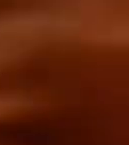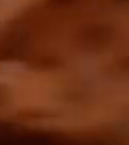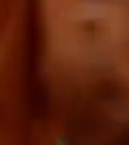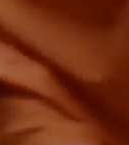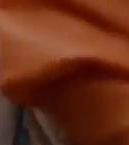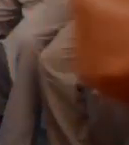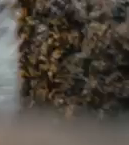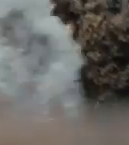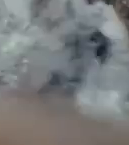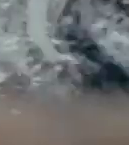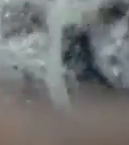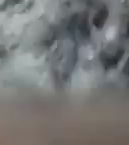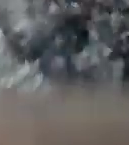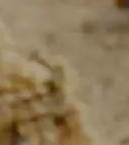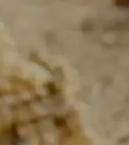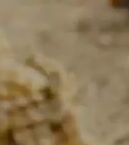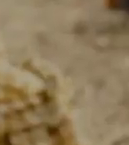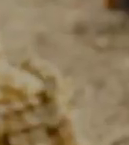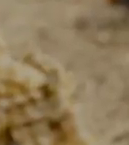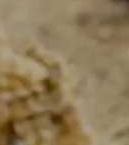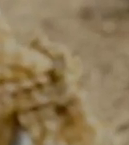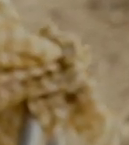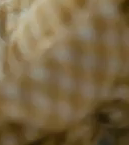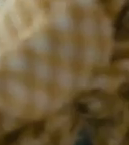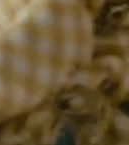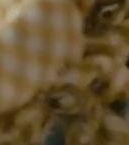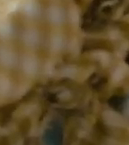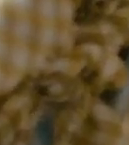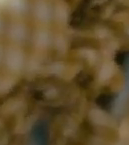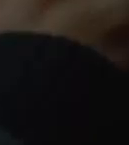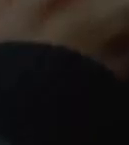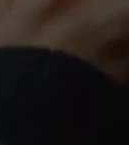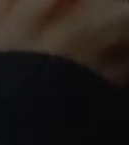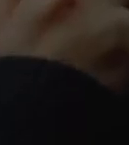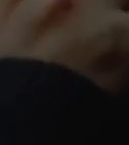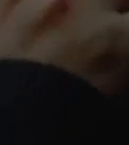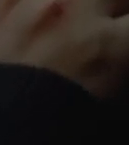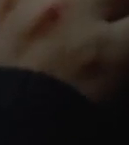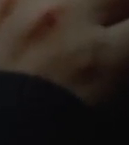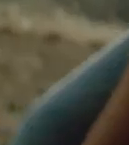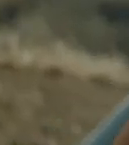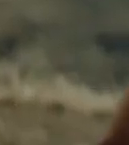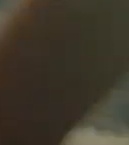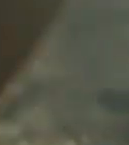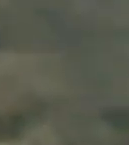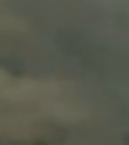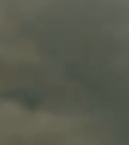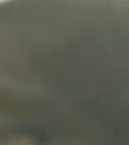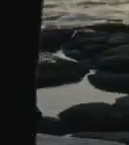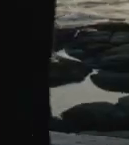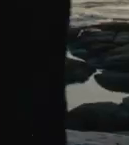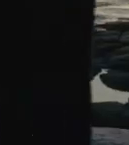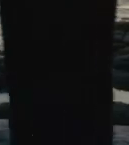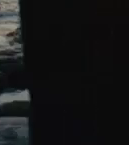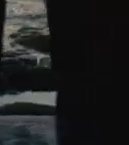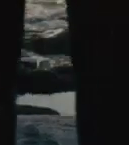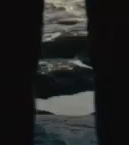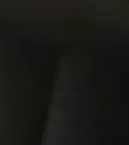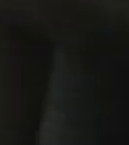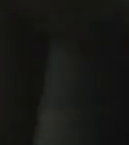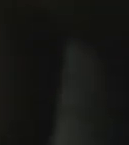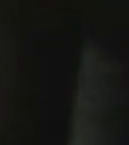paisaje, fuente de energía limpia y soberana, tanta riqueza que nutre y que sana. En nuestras manos nuestra libertad,